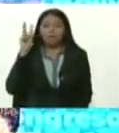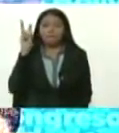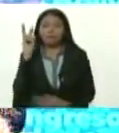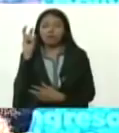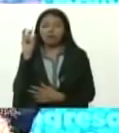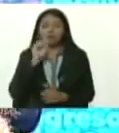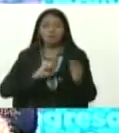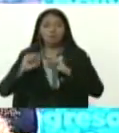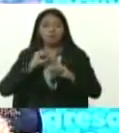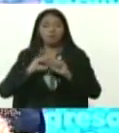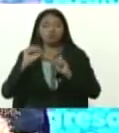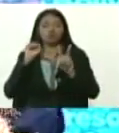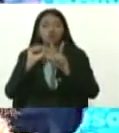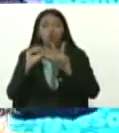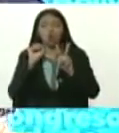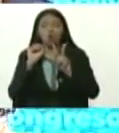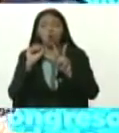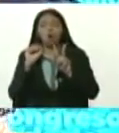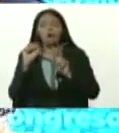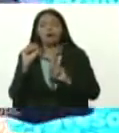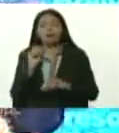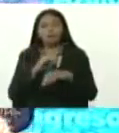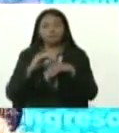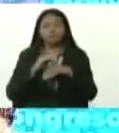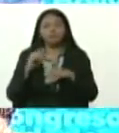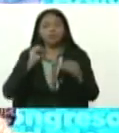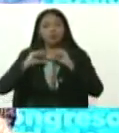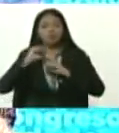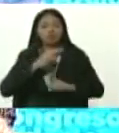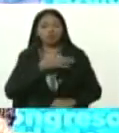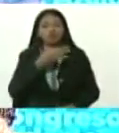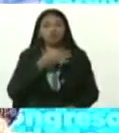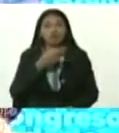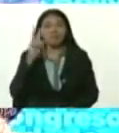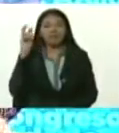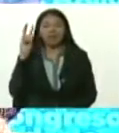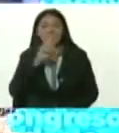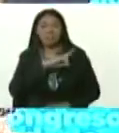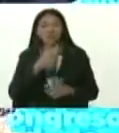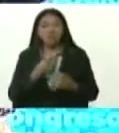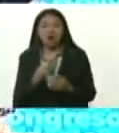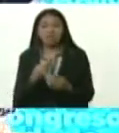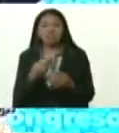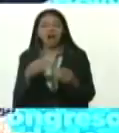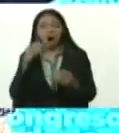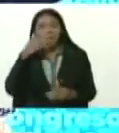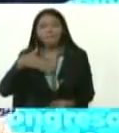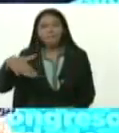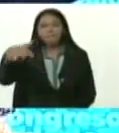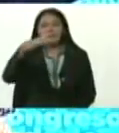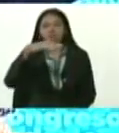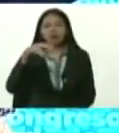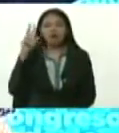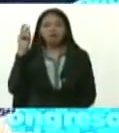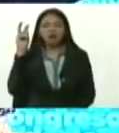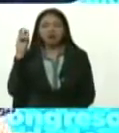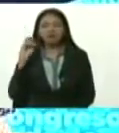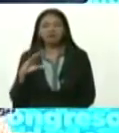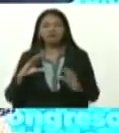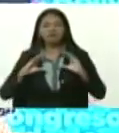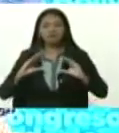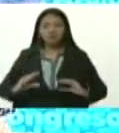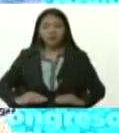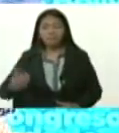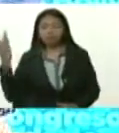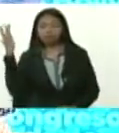de movimientos sociales. Viernes de poder popular. Como yo digo, es viernes y